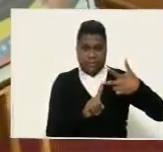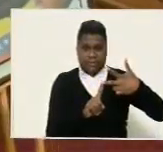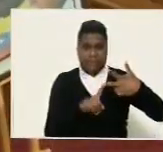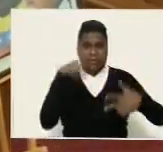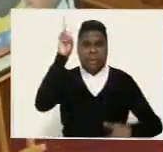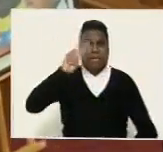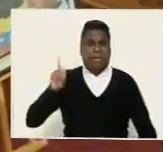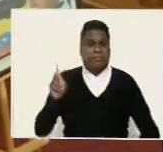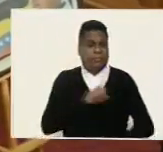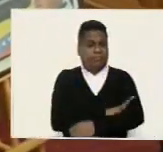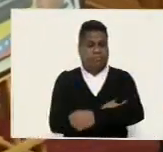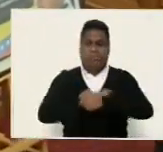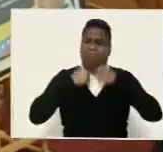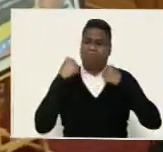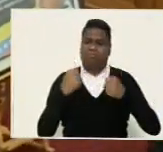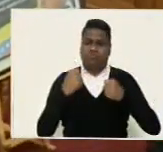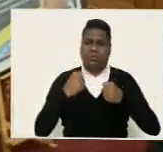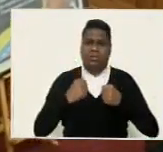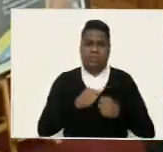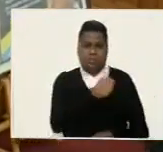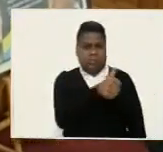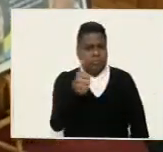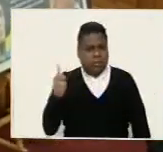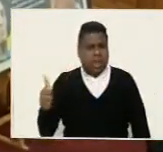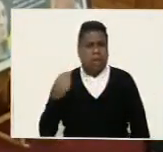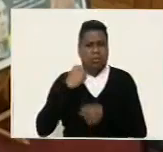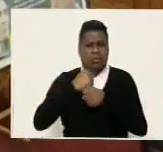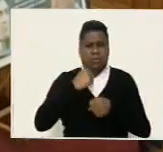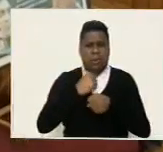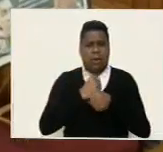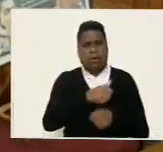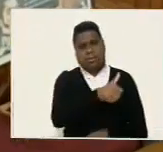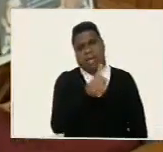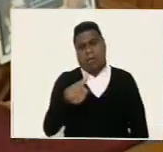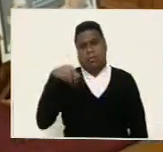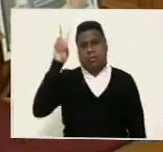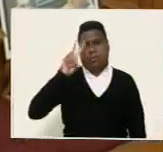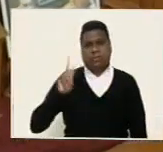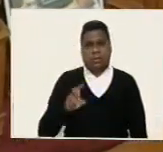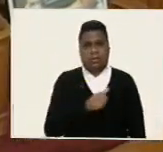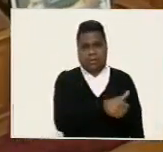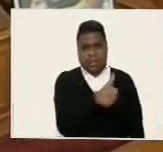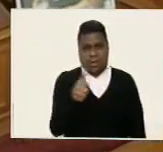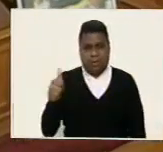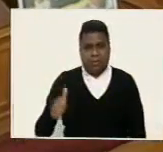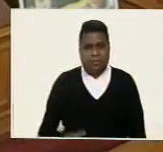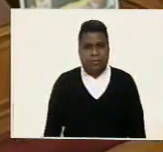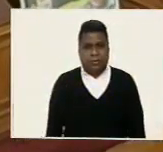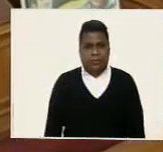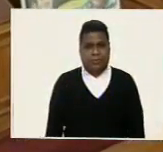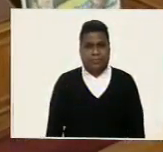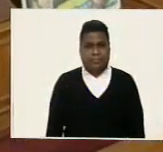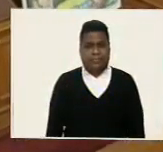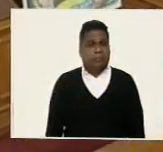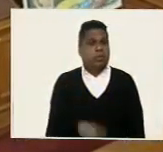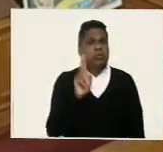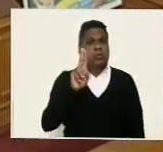con el trabajo nuestro, de cada uno, de cada venezolano y cada venezolana. Tampoco perdonan